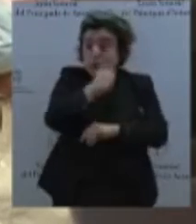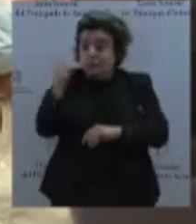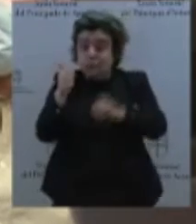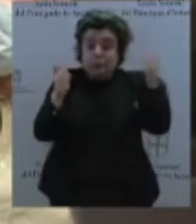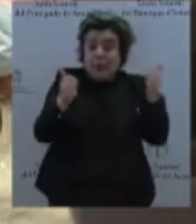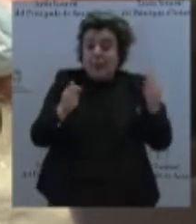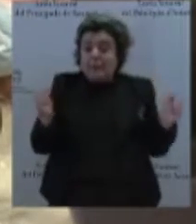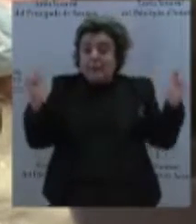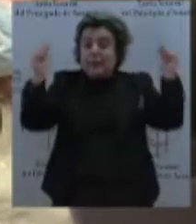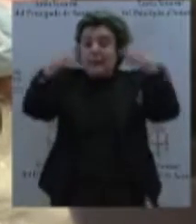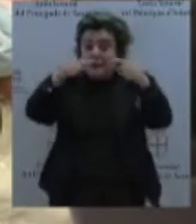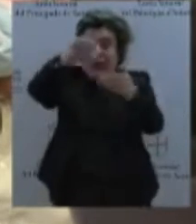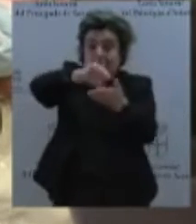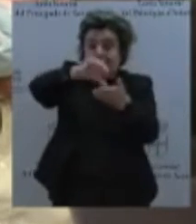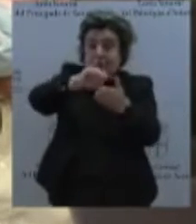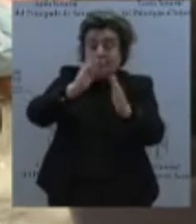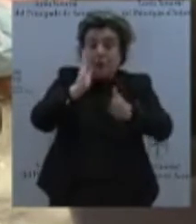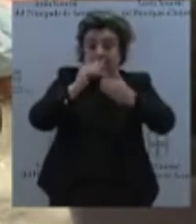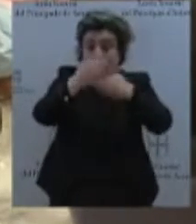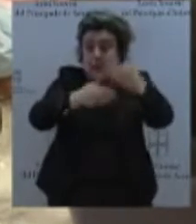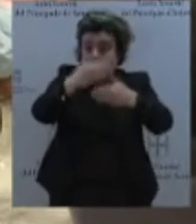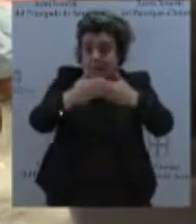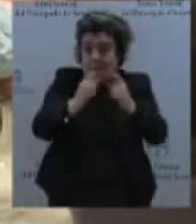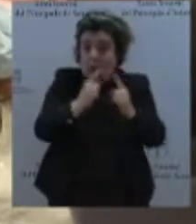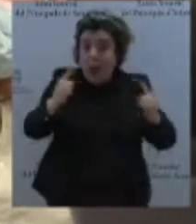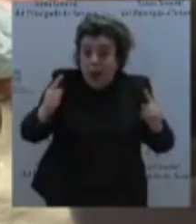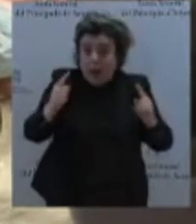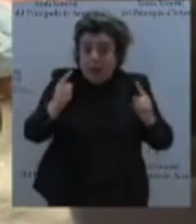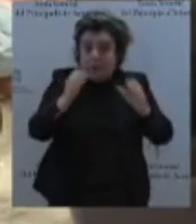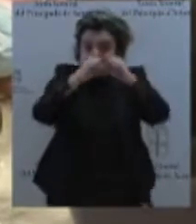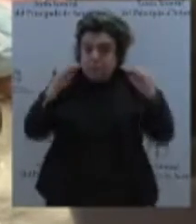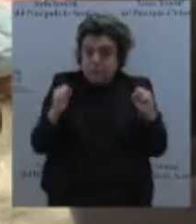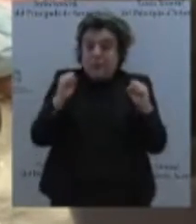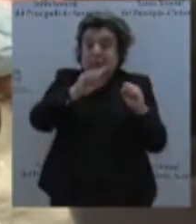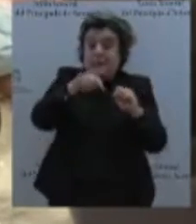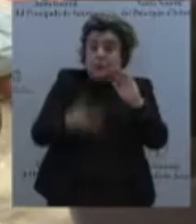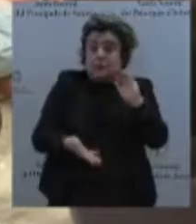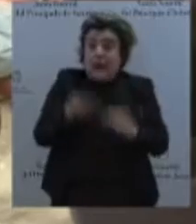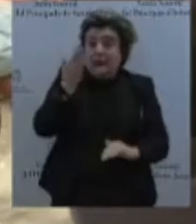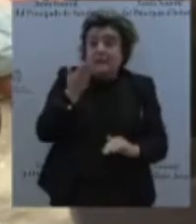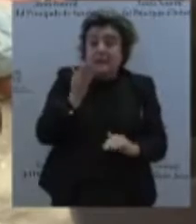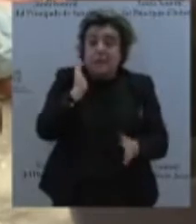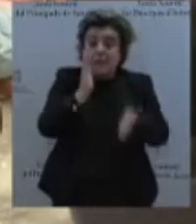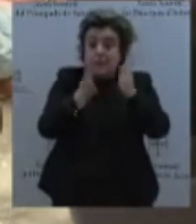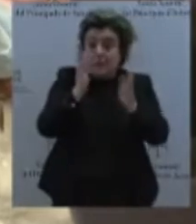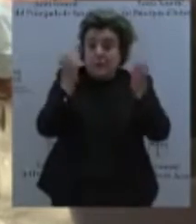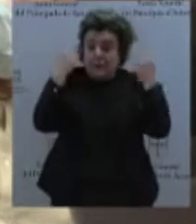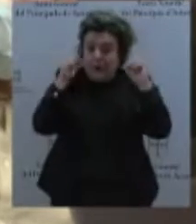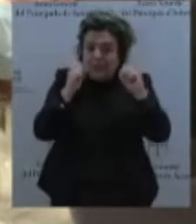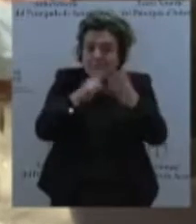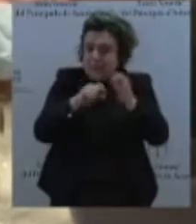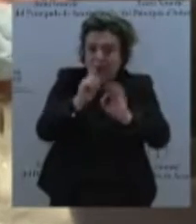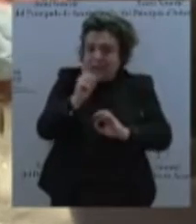de hospitalización y, tras el alta, debe afrontar una rehabilitación no especializada en su área, precaria en recursos y tiempo de